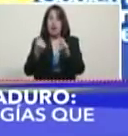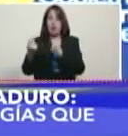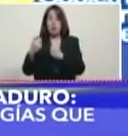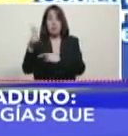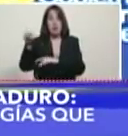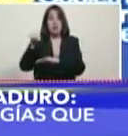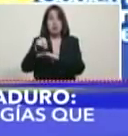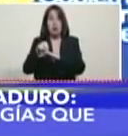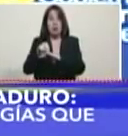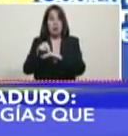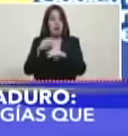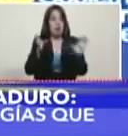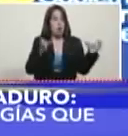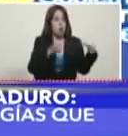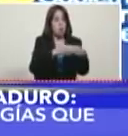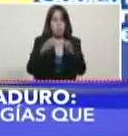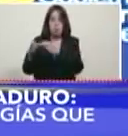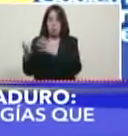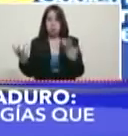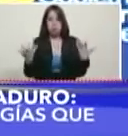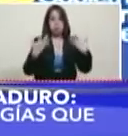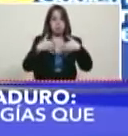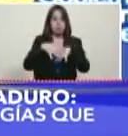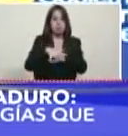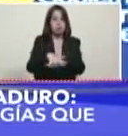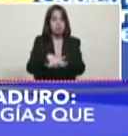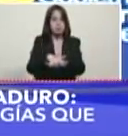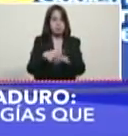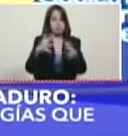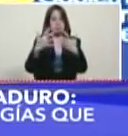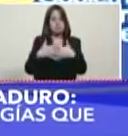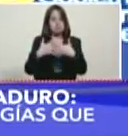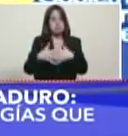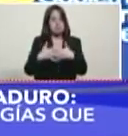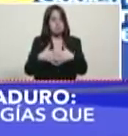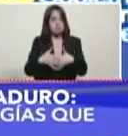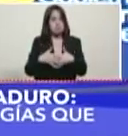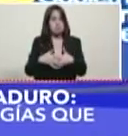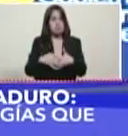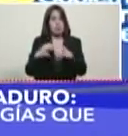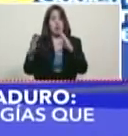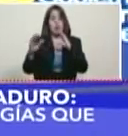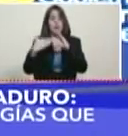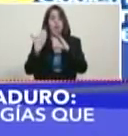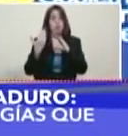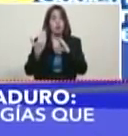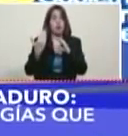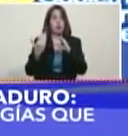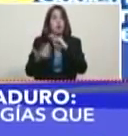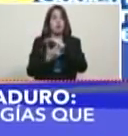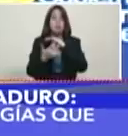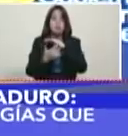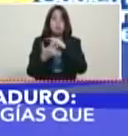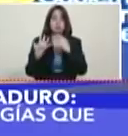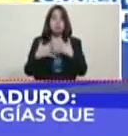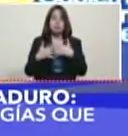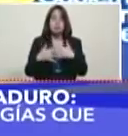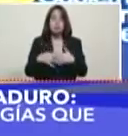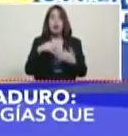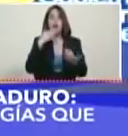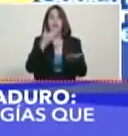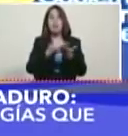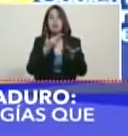nacional. Nuestro propio modelo industrial tecnológico es una